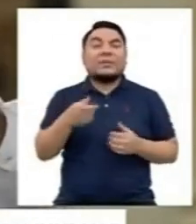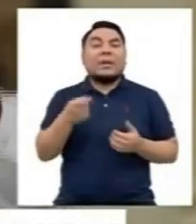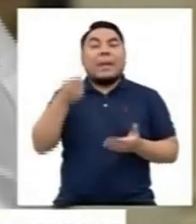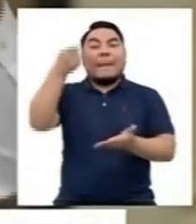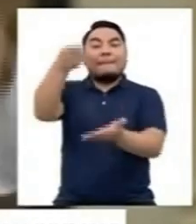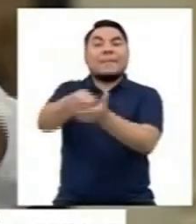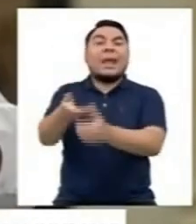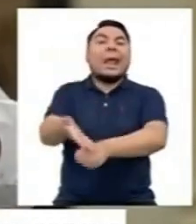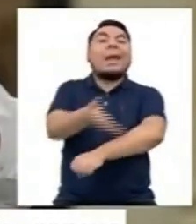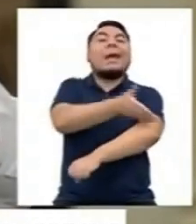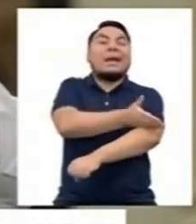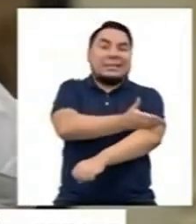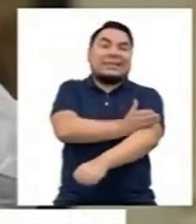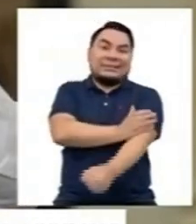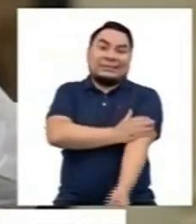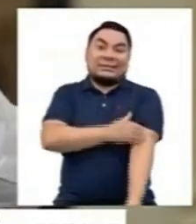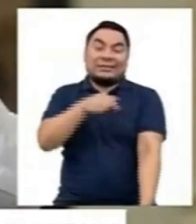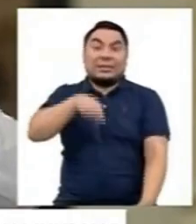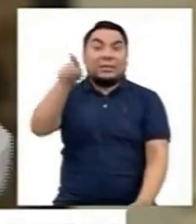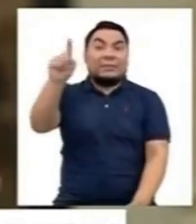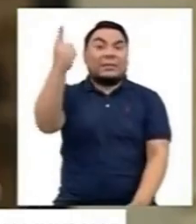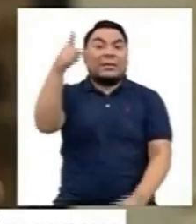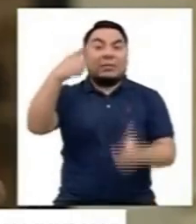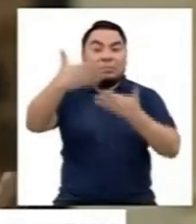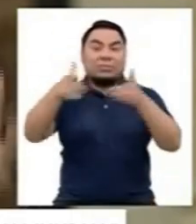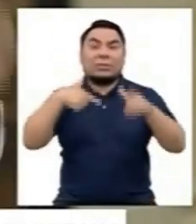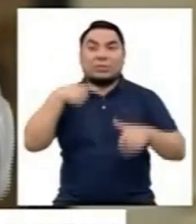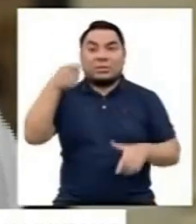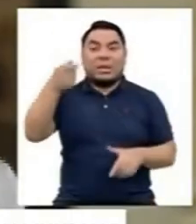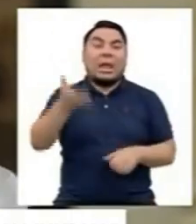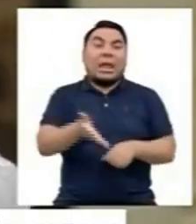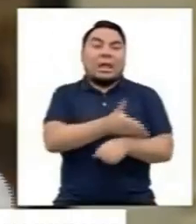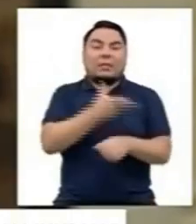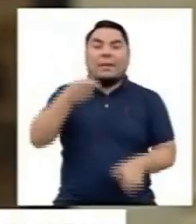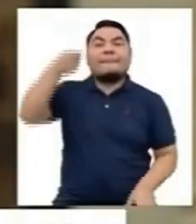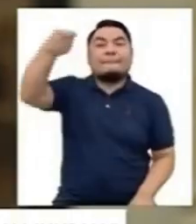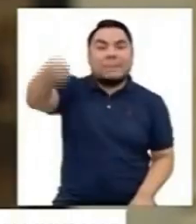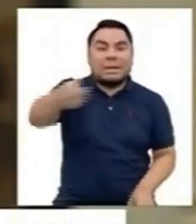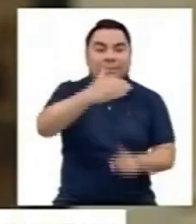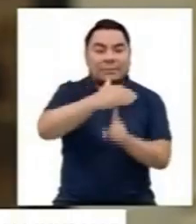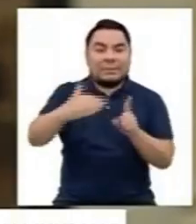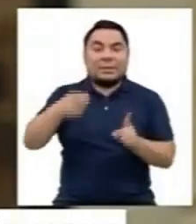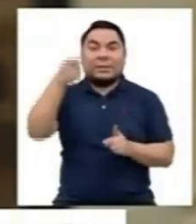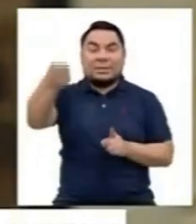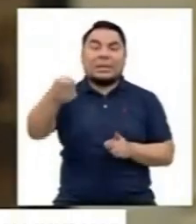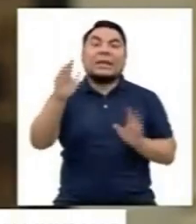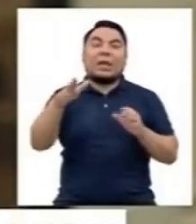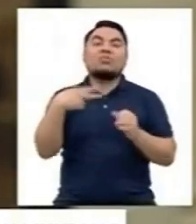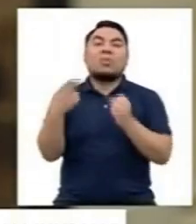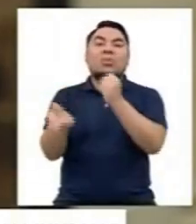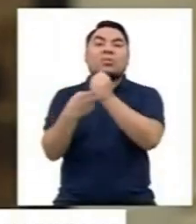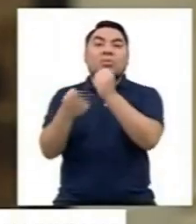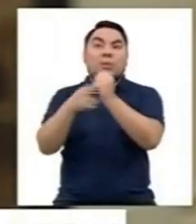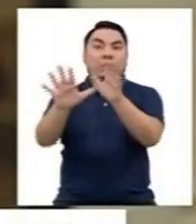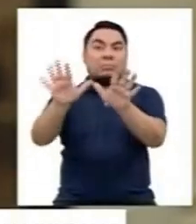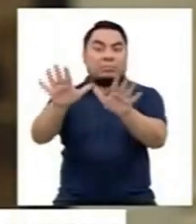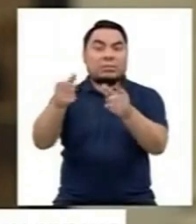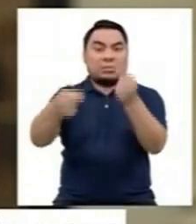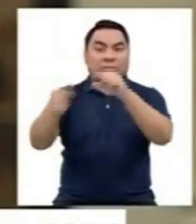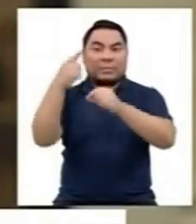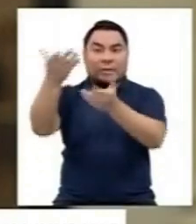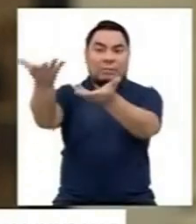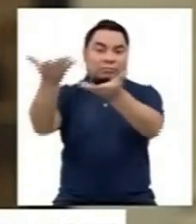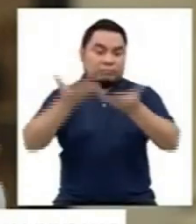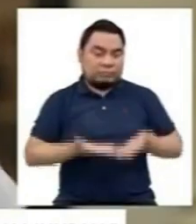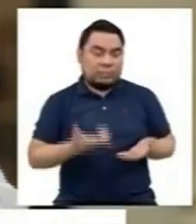hechas por el Perú para que desde un inicio ya empiecen a trabajar sobre esos temas. Cabe recordar que 2 de estos laboratorios van a iniciar